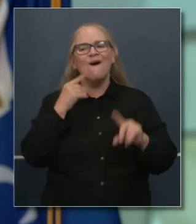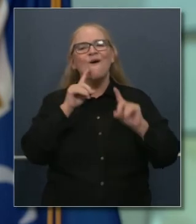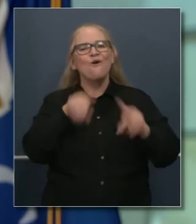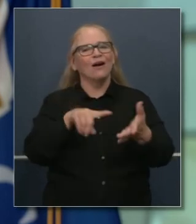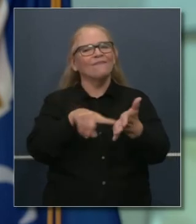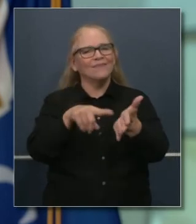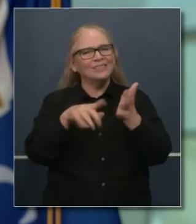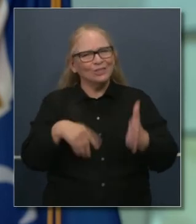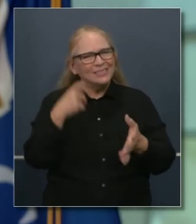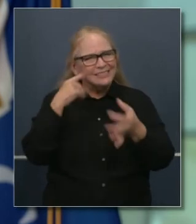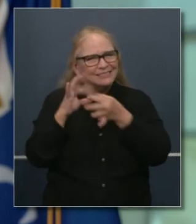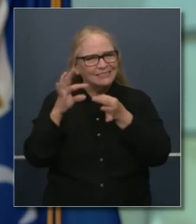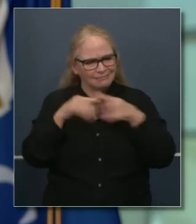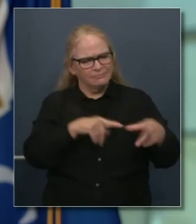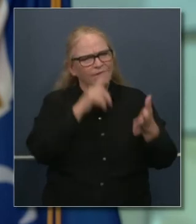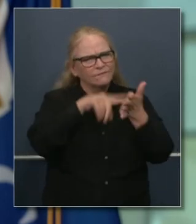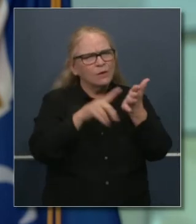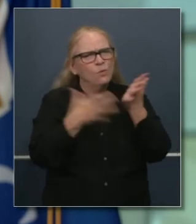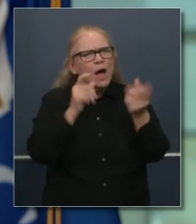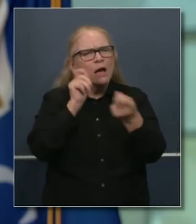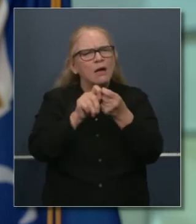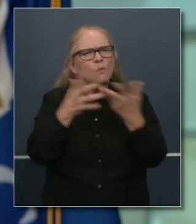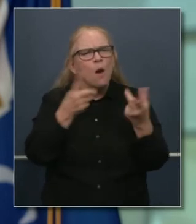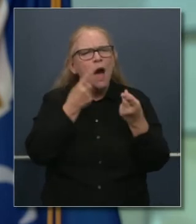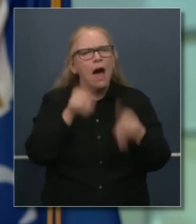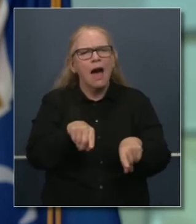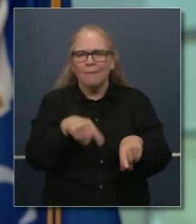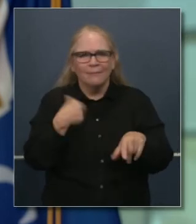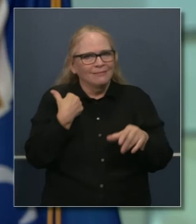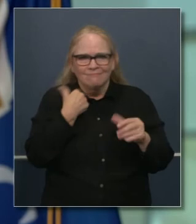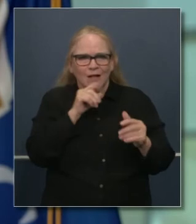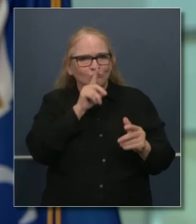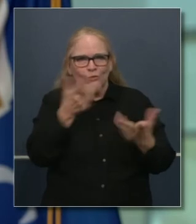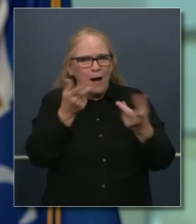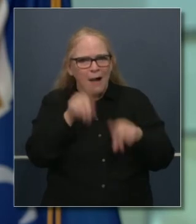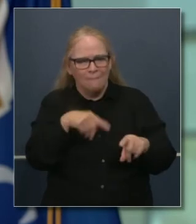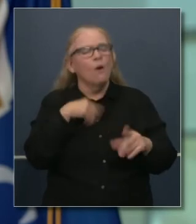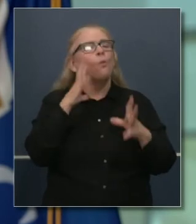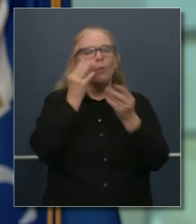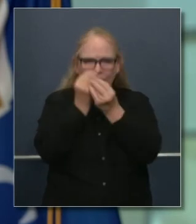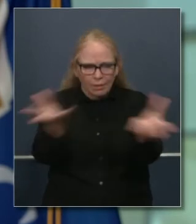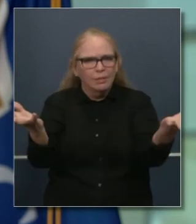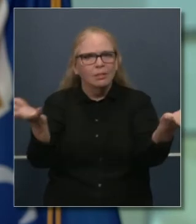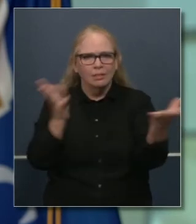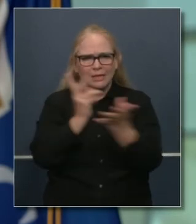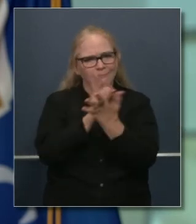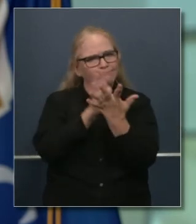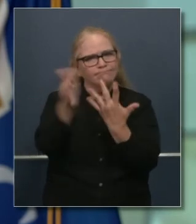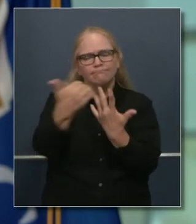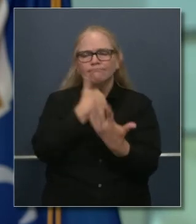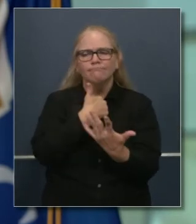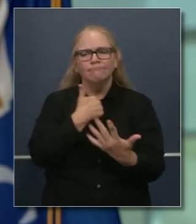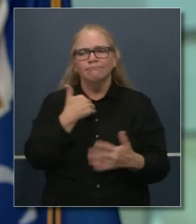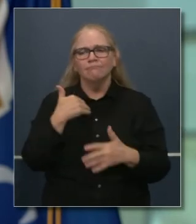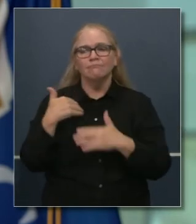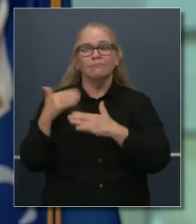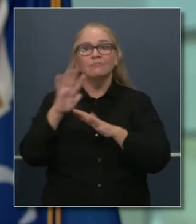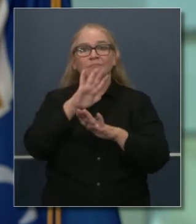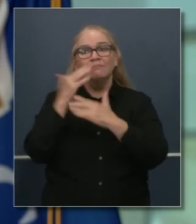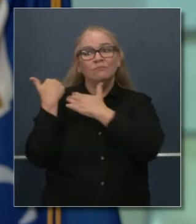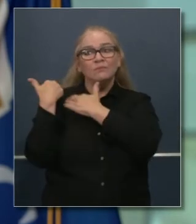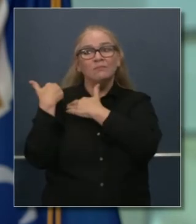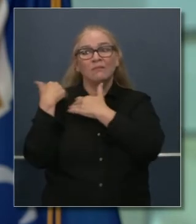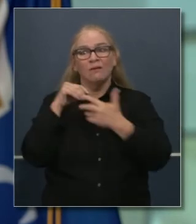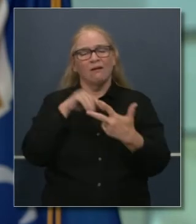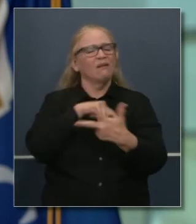investigación tendremos transparencia real en ese espacio estamos bien conscientes de esa interacción reitero es una compasión